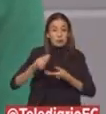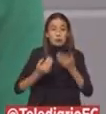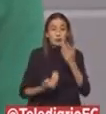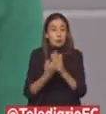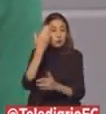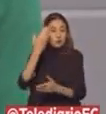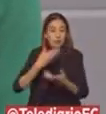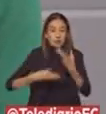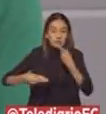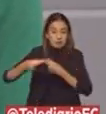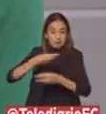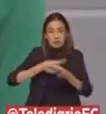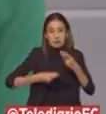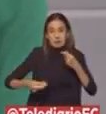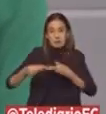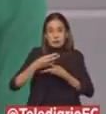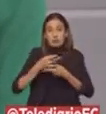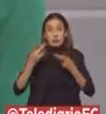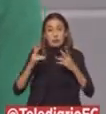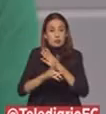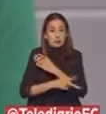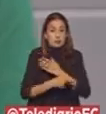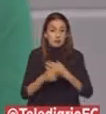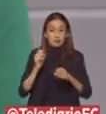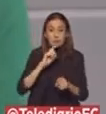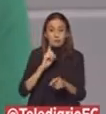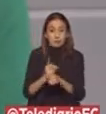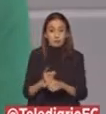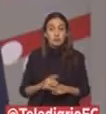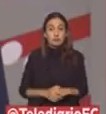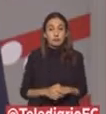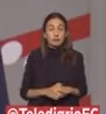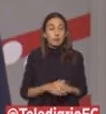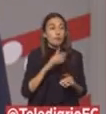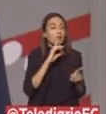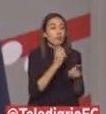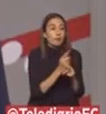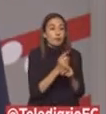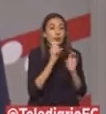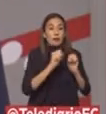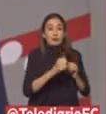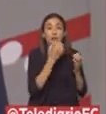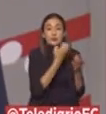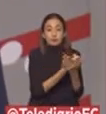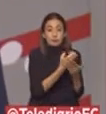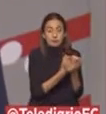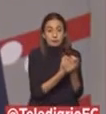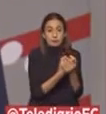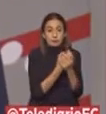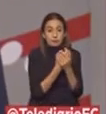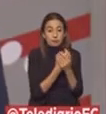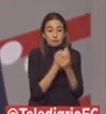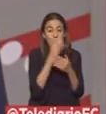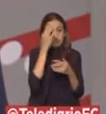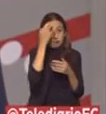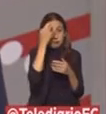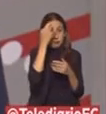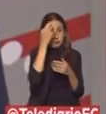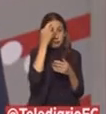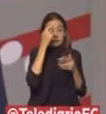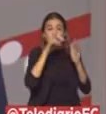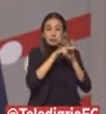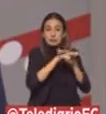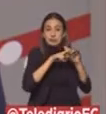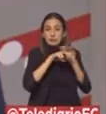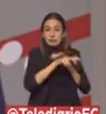pues podría complementar al tema petrolero sí totalmente chile tiene una economía principalmente minera el